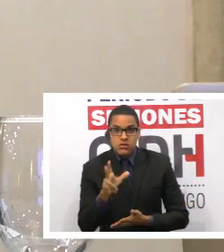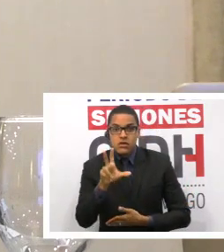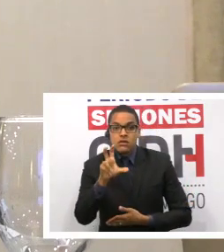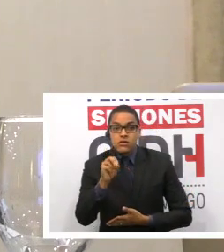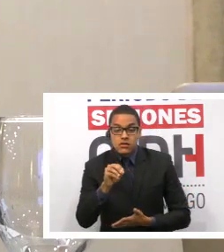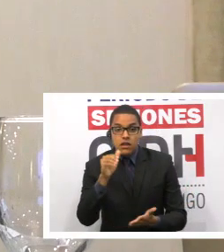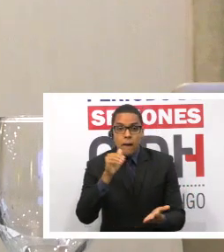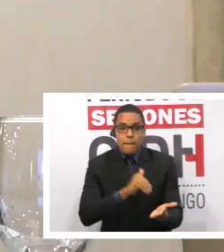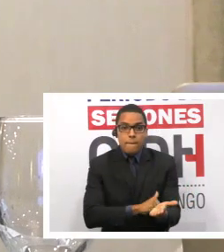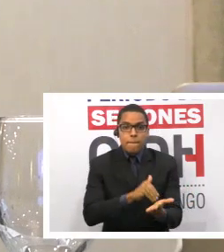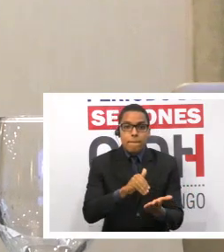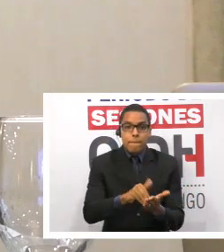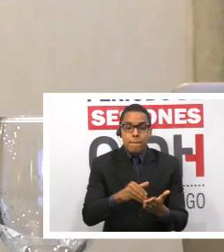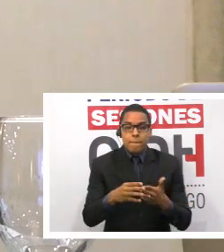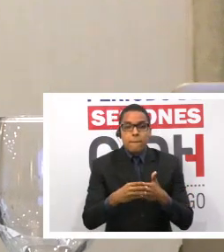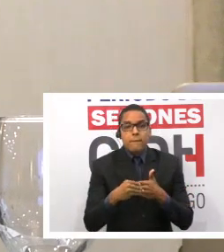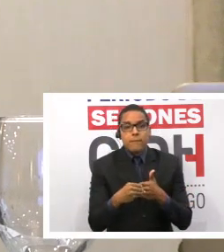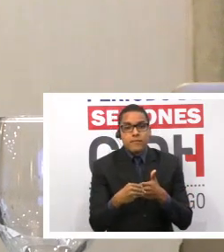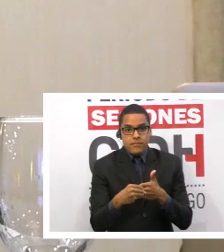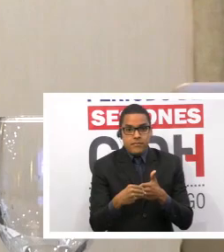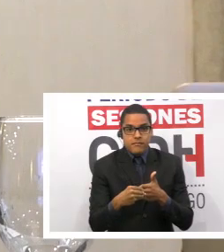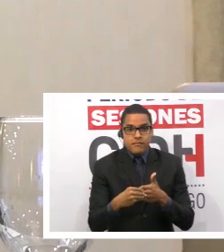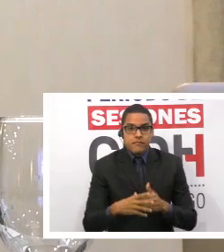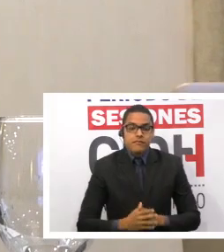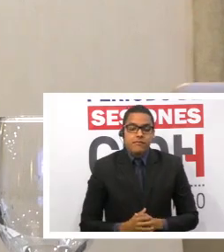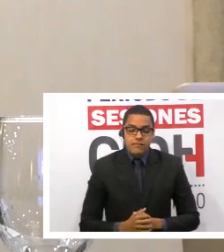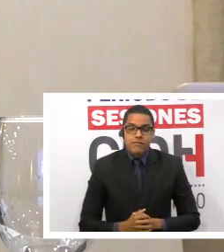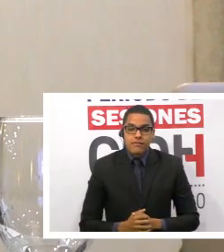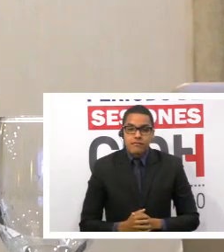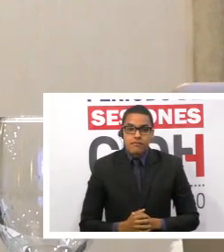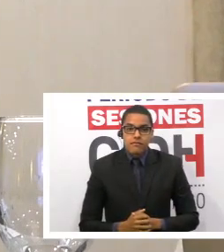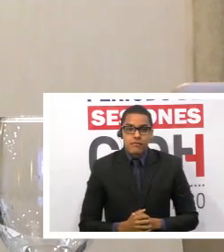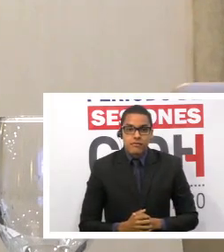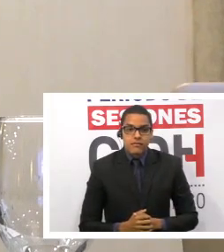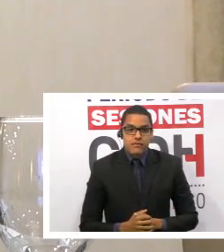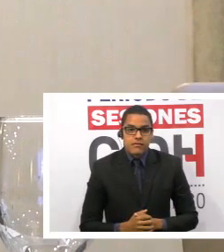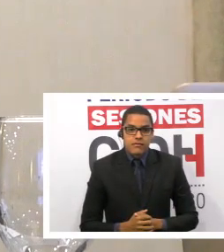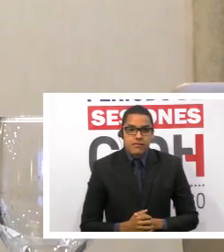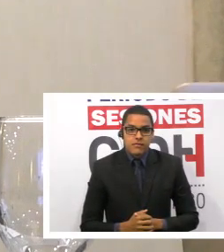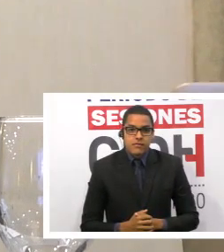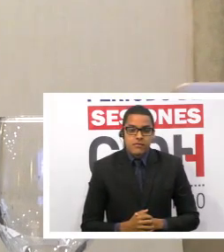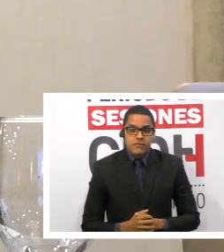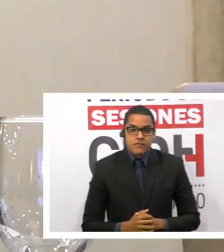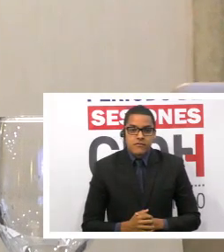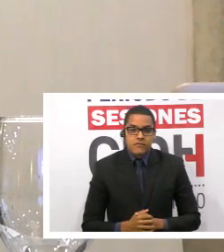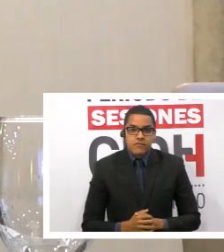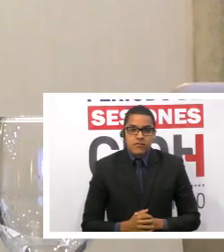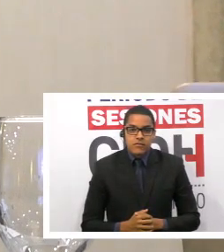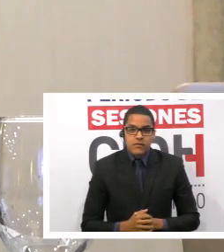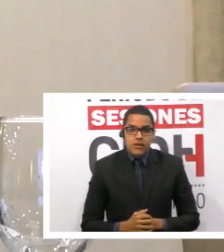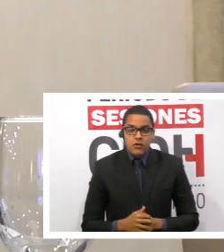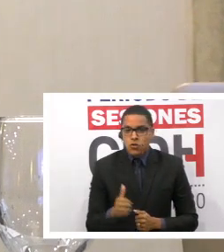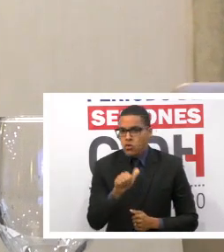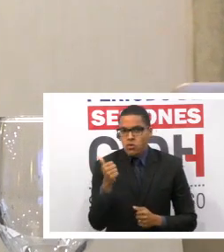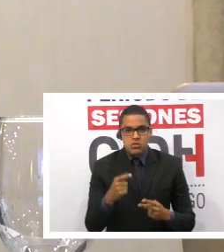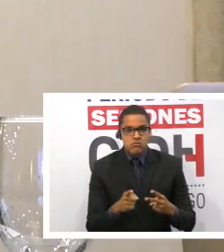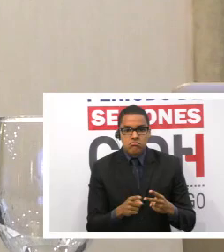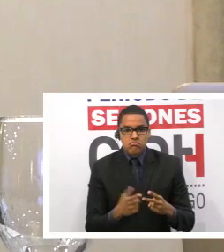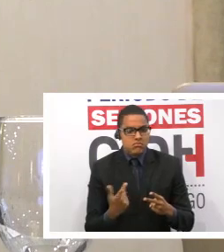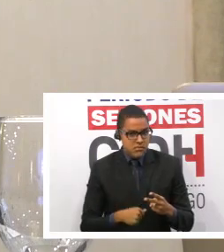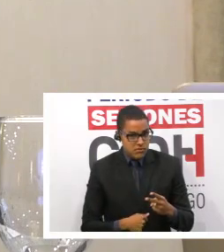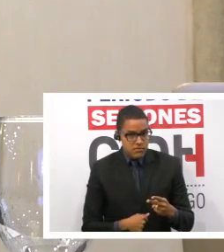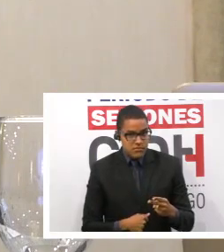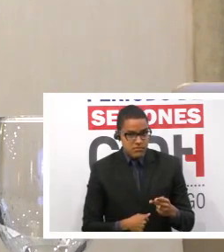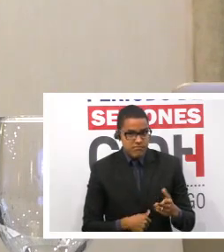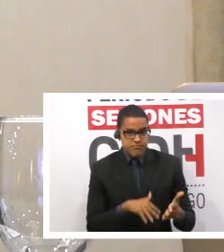ciento de su presupuesto anual el promedio de todas las entidades gubernamentales es 20% un segundo caso de la educación indígena